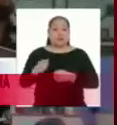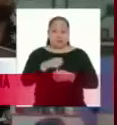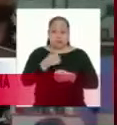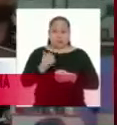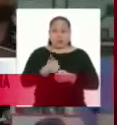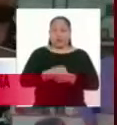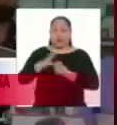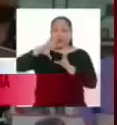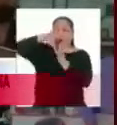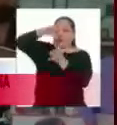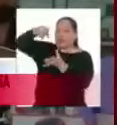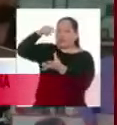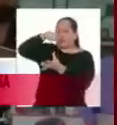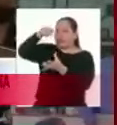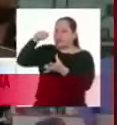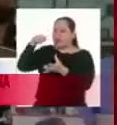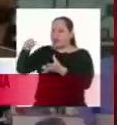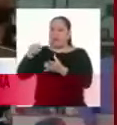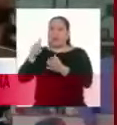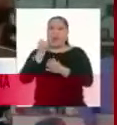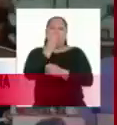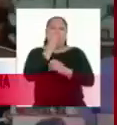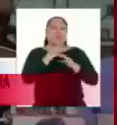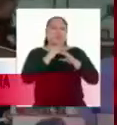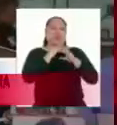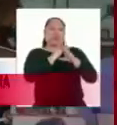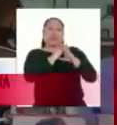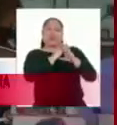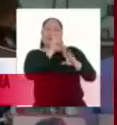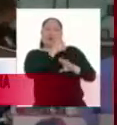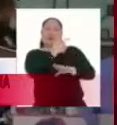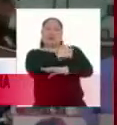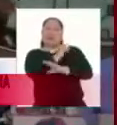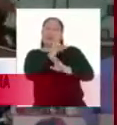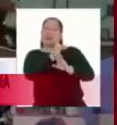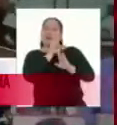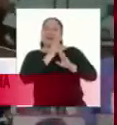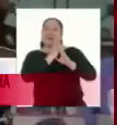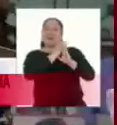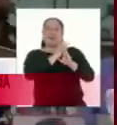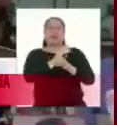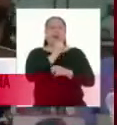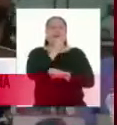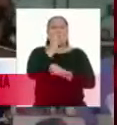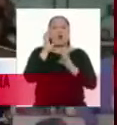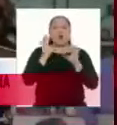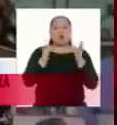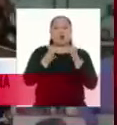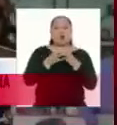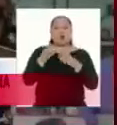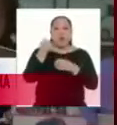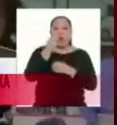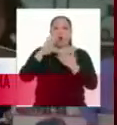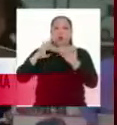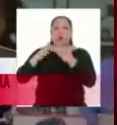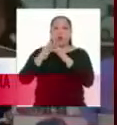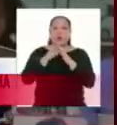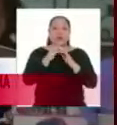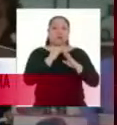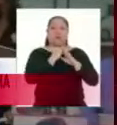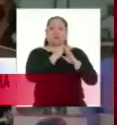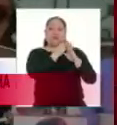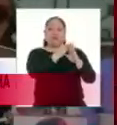sabemos hay una cierta resistencia a las vacunas, pero en algunos grupos y algunas poblaciones hay